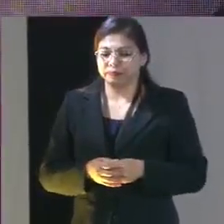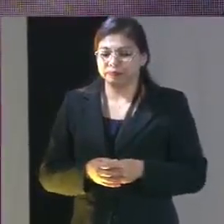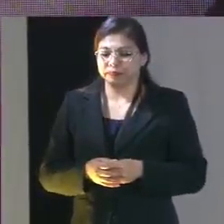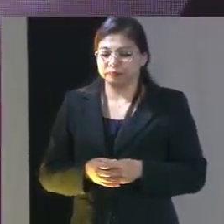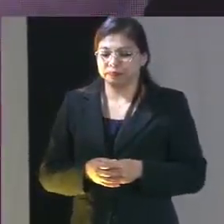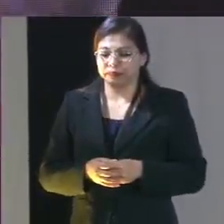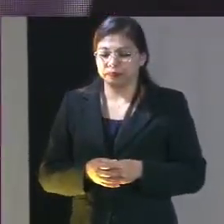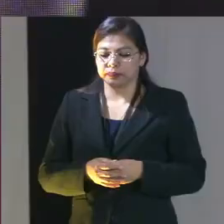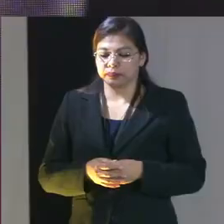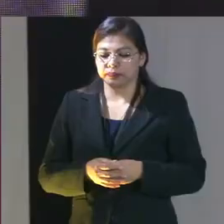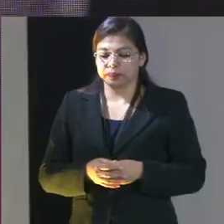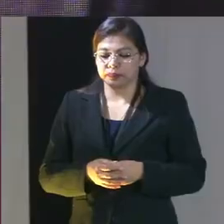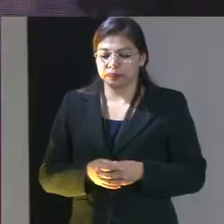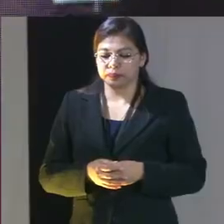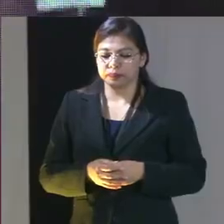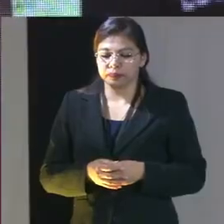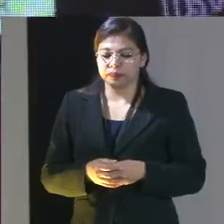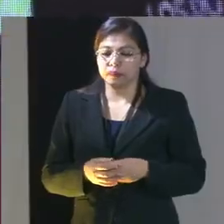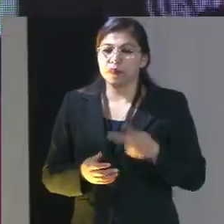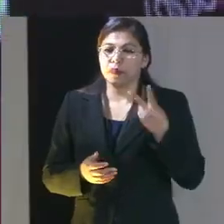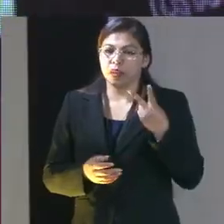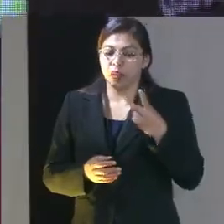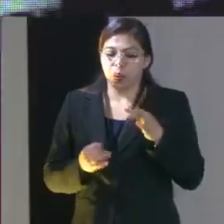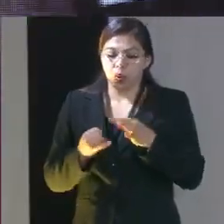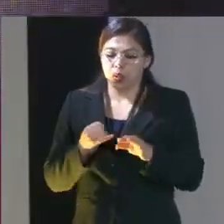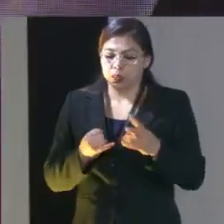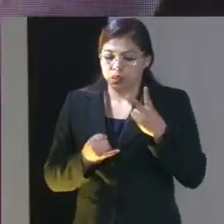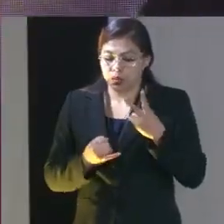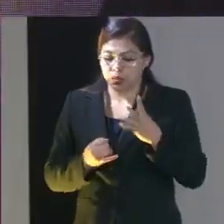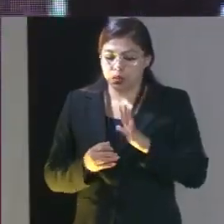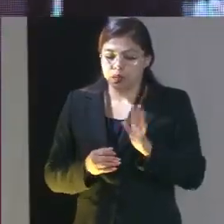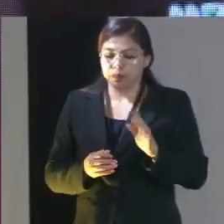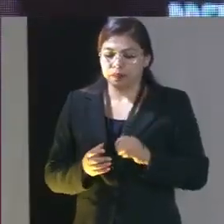gracias. Además de que, como es la Feria del Libro, creo que van a ser las últimas dos, y luego